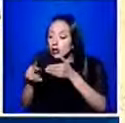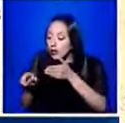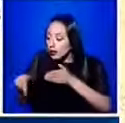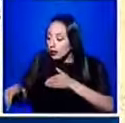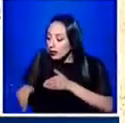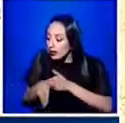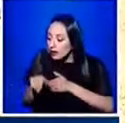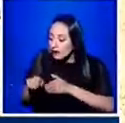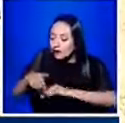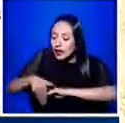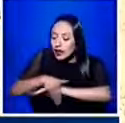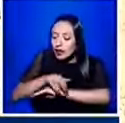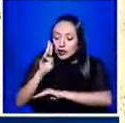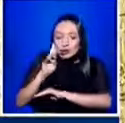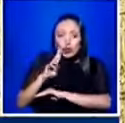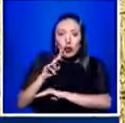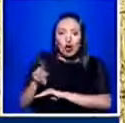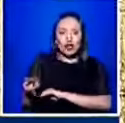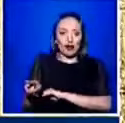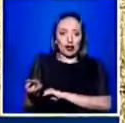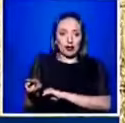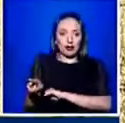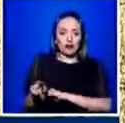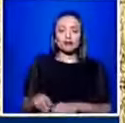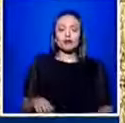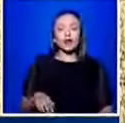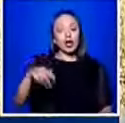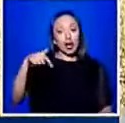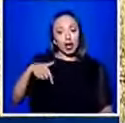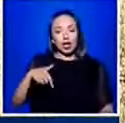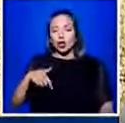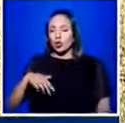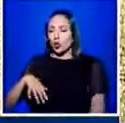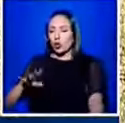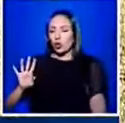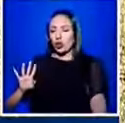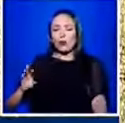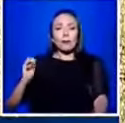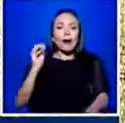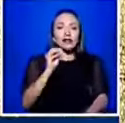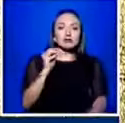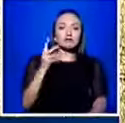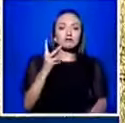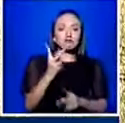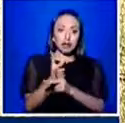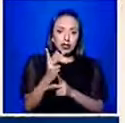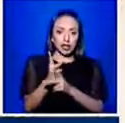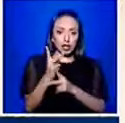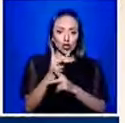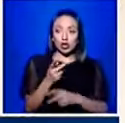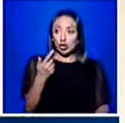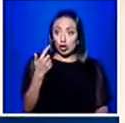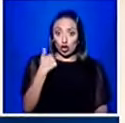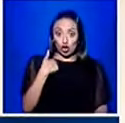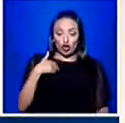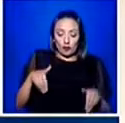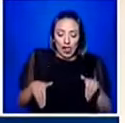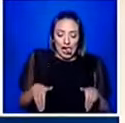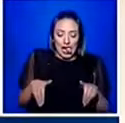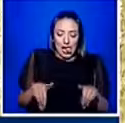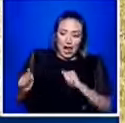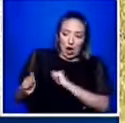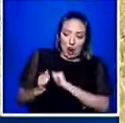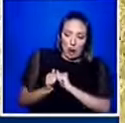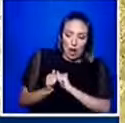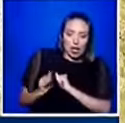Bolívar y la parada de buses que ahí se ubica. Es muy peligroso, muy, muy peligroso. Y al de menos yo salgo con mi perro igual por el peligro que